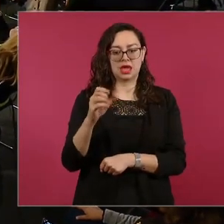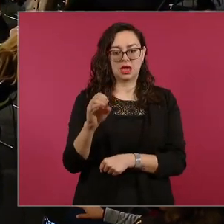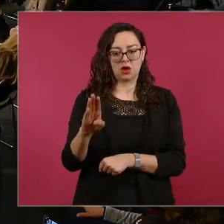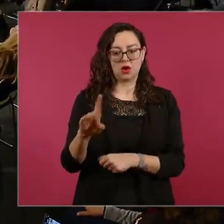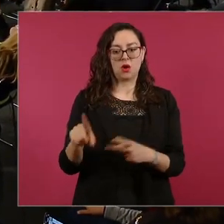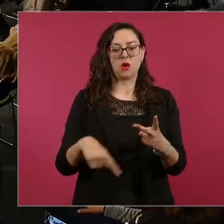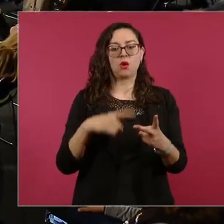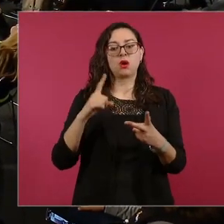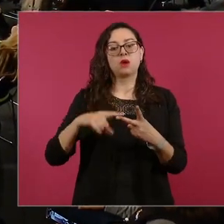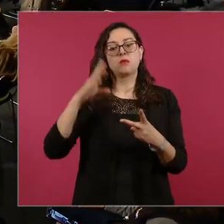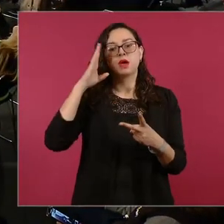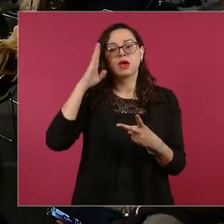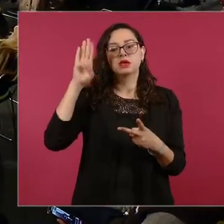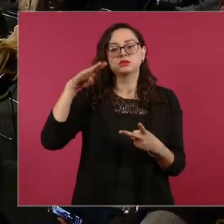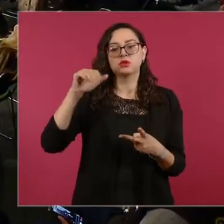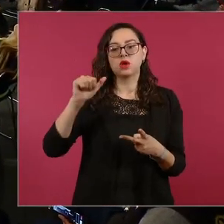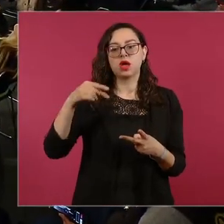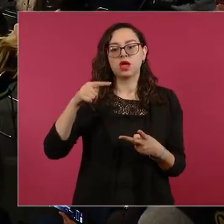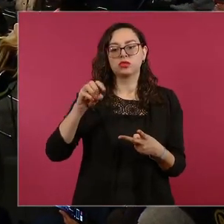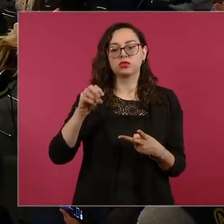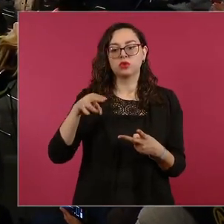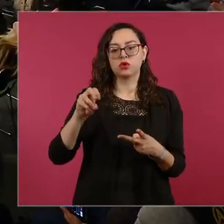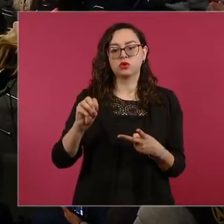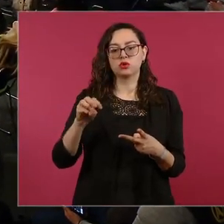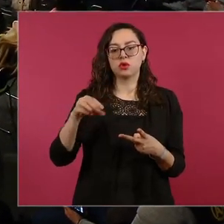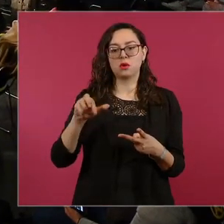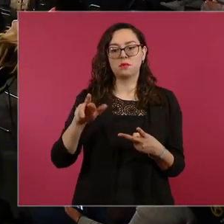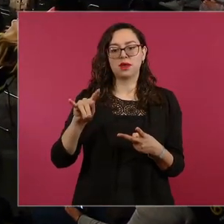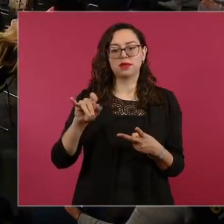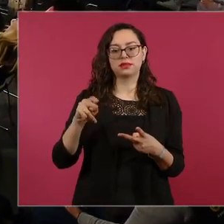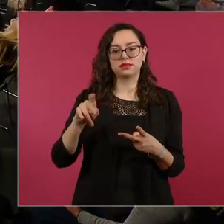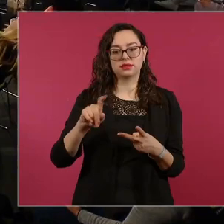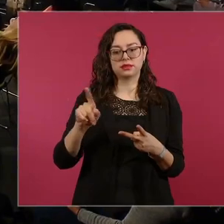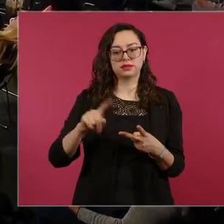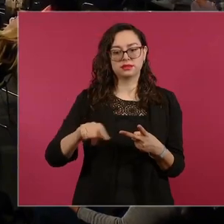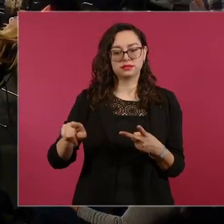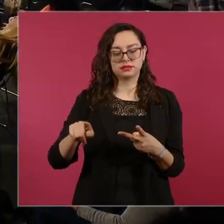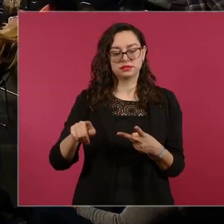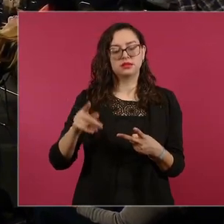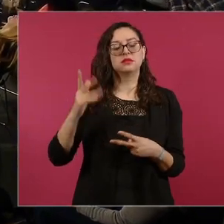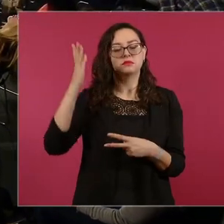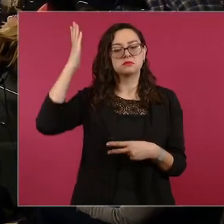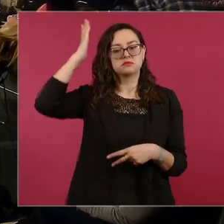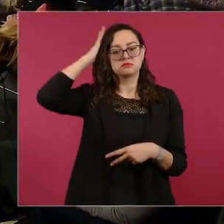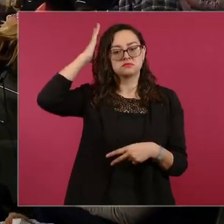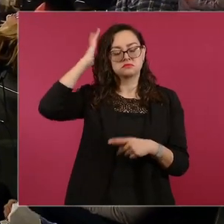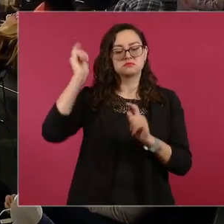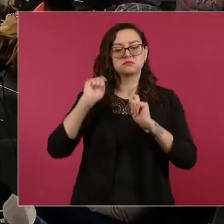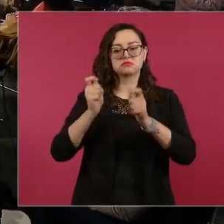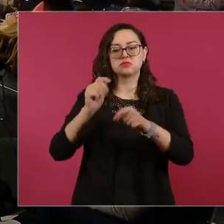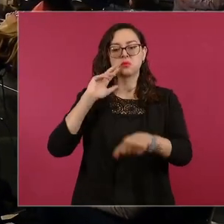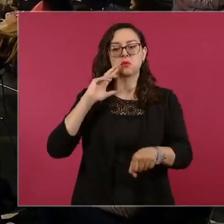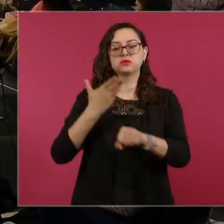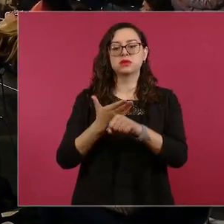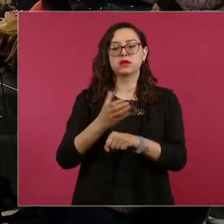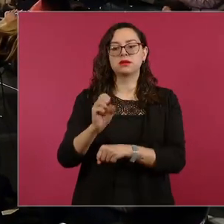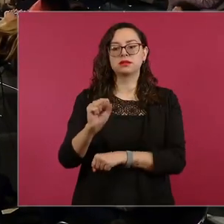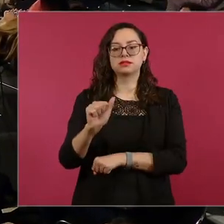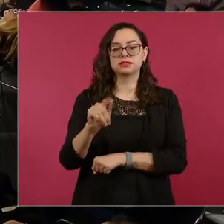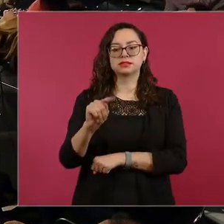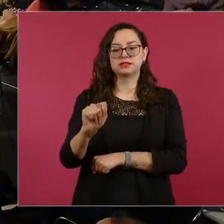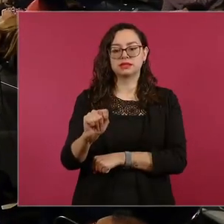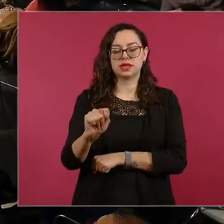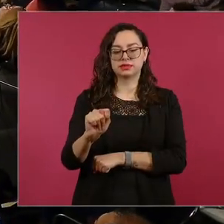maestro Antonio Martínez Dagnino, que es el titular del SAT, del